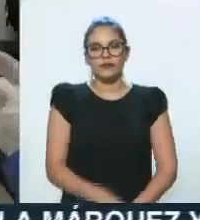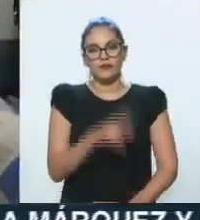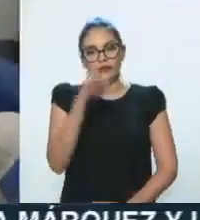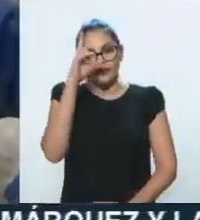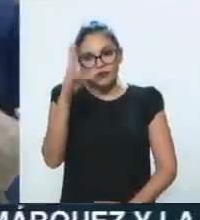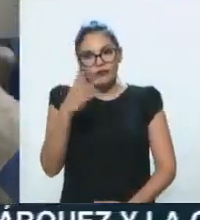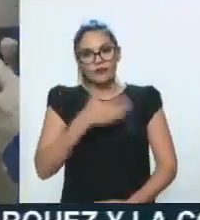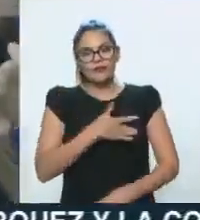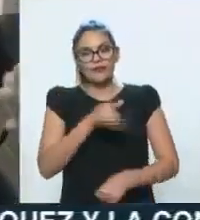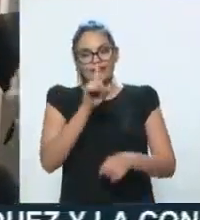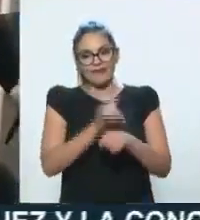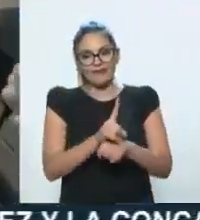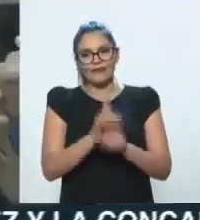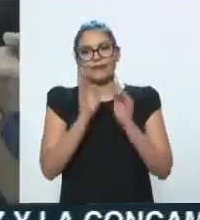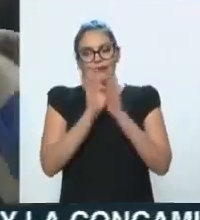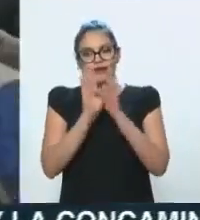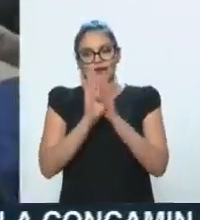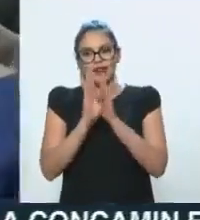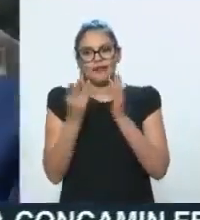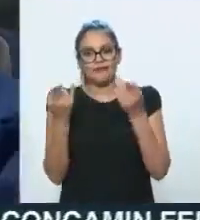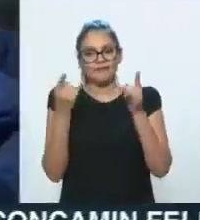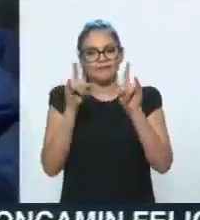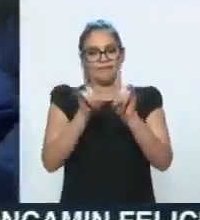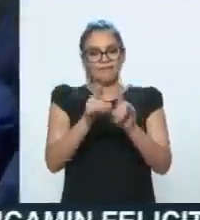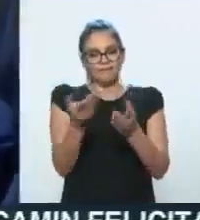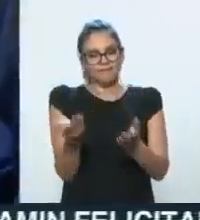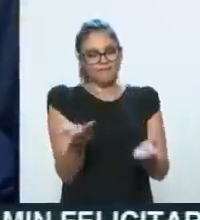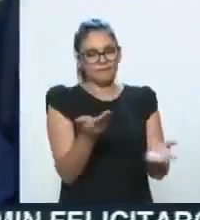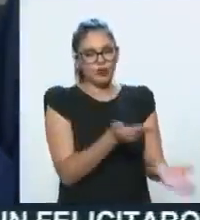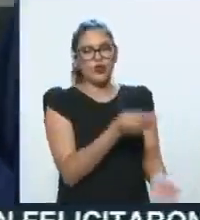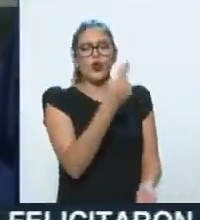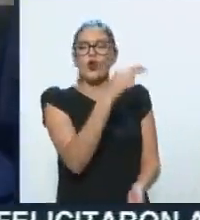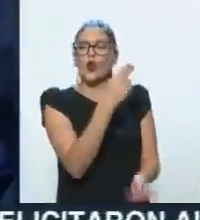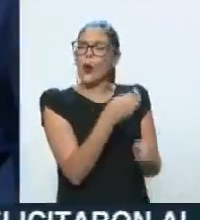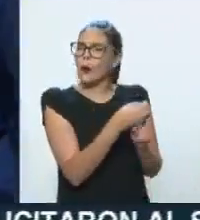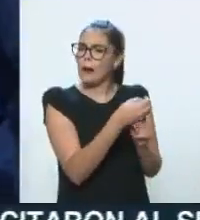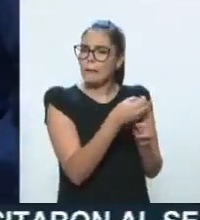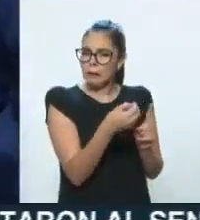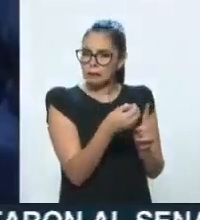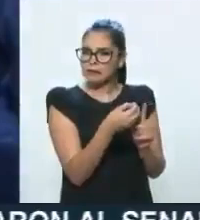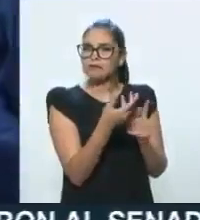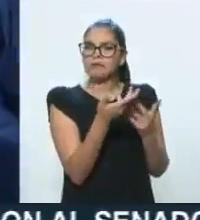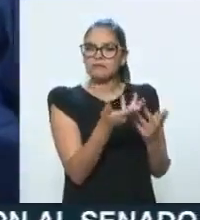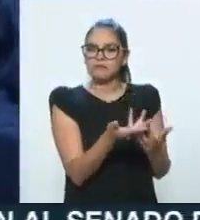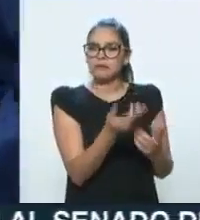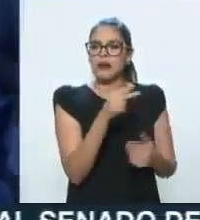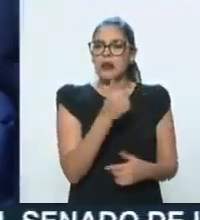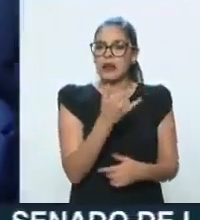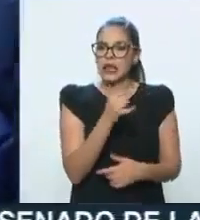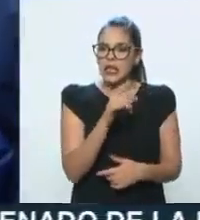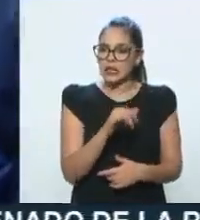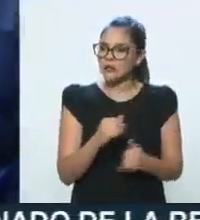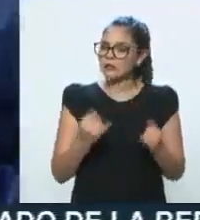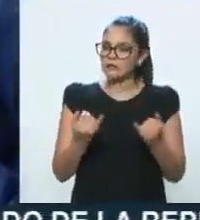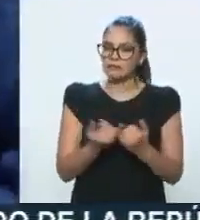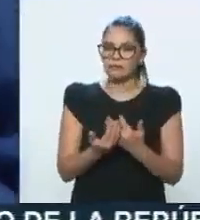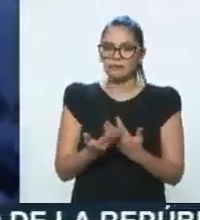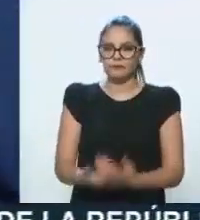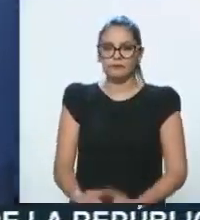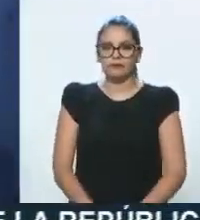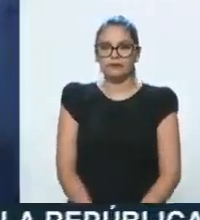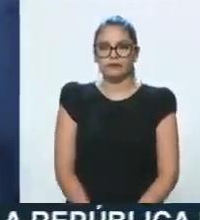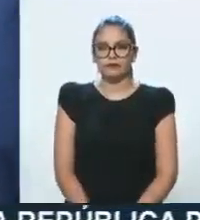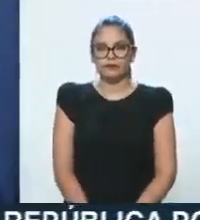día. Cierrame la puertecita, por favorcito. ¿Cuál es tu nombre completo? Nayeli Camarón Serrano.